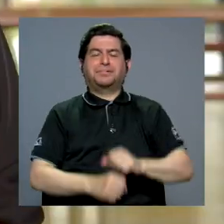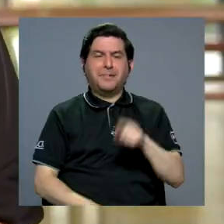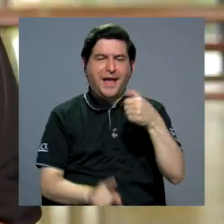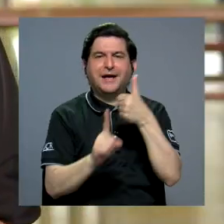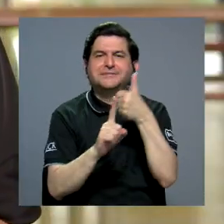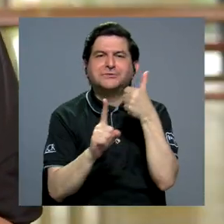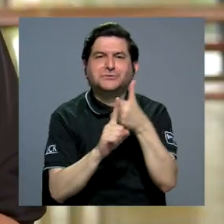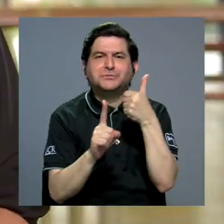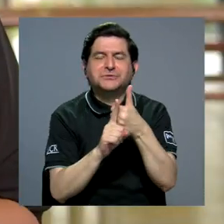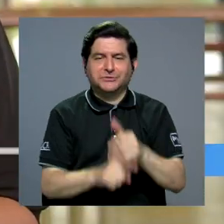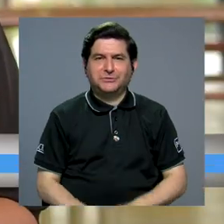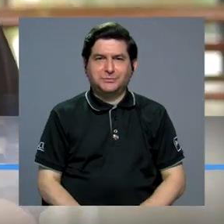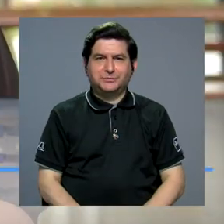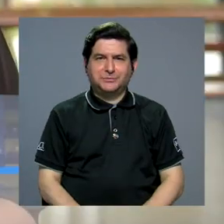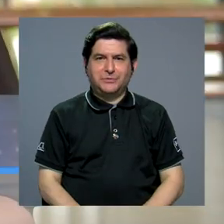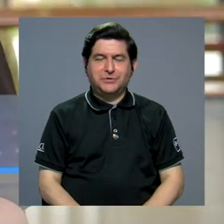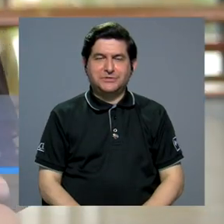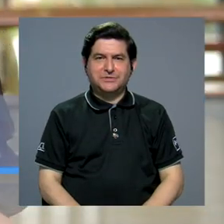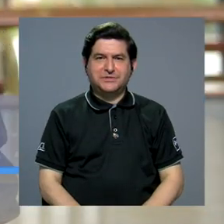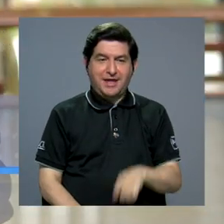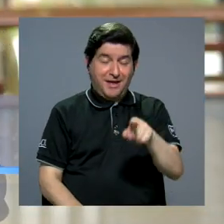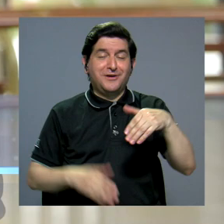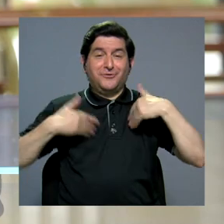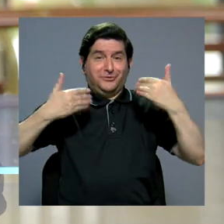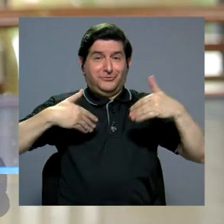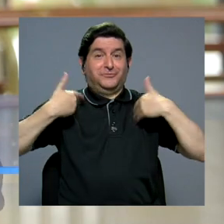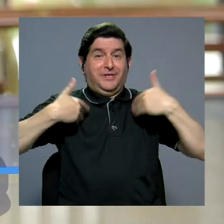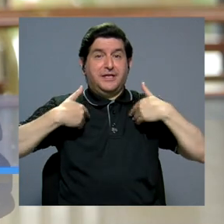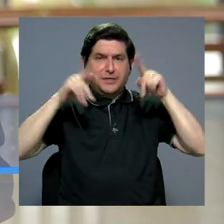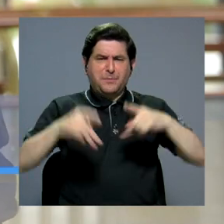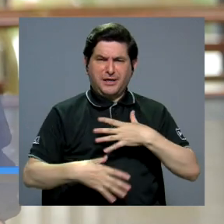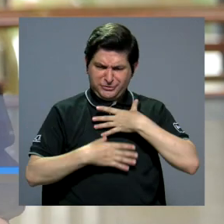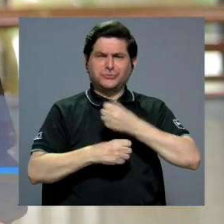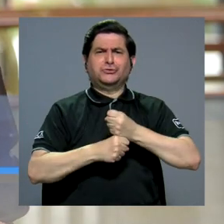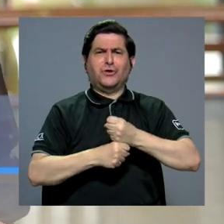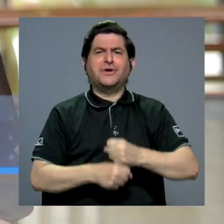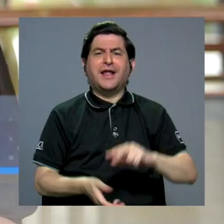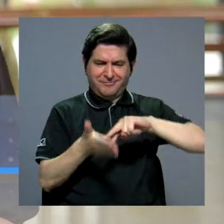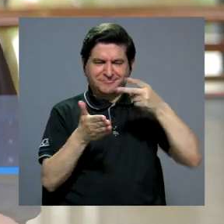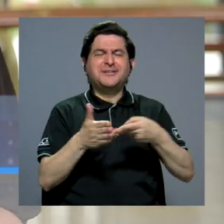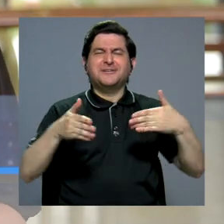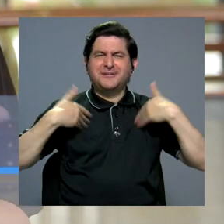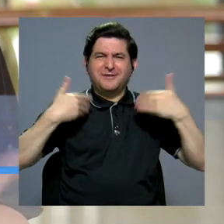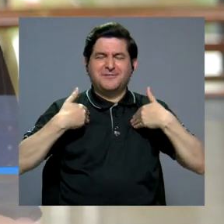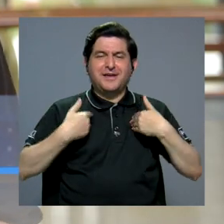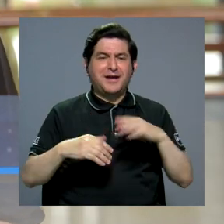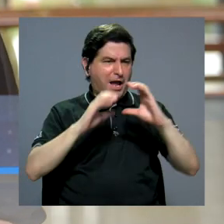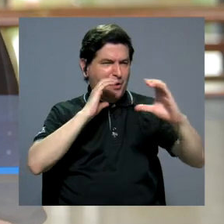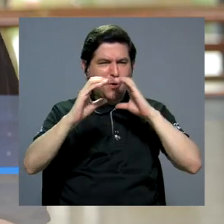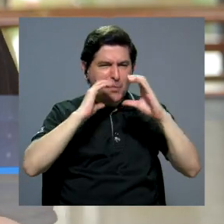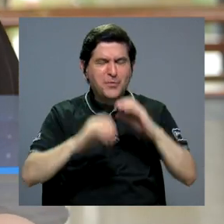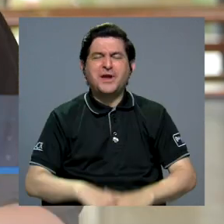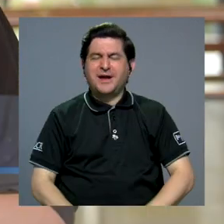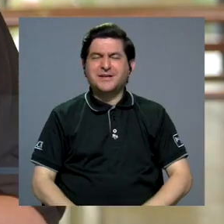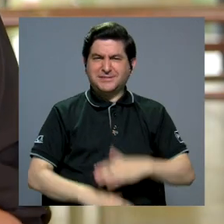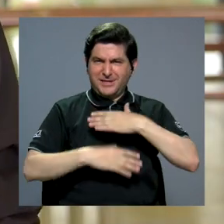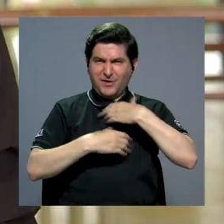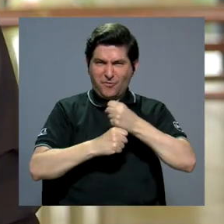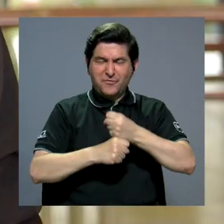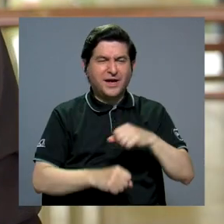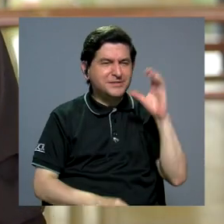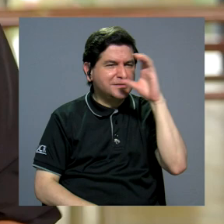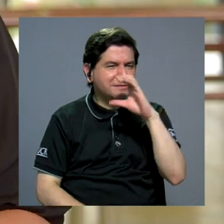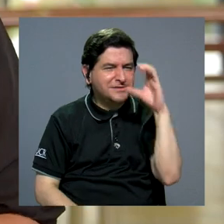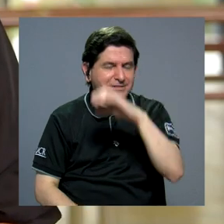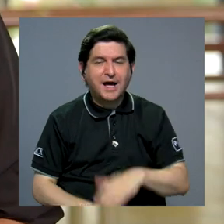ellos mismos, eso los hace ser más felices. También una persona con confianza es feliz, confianza para comunicarse, confianza para